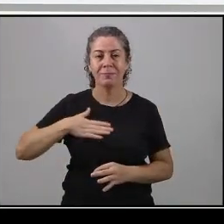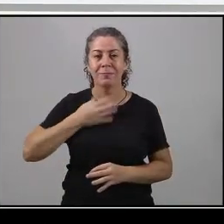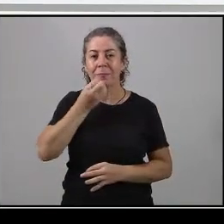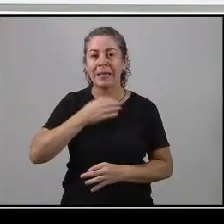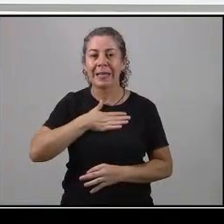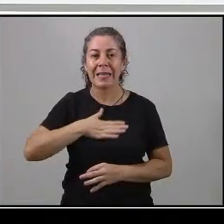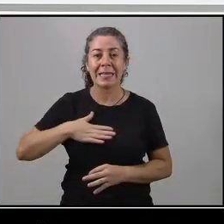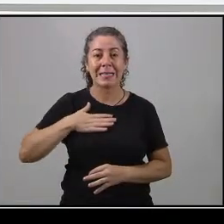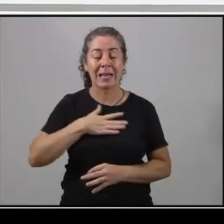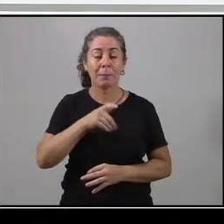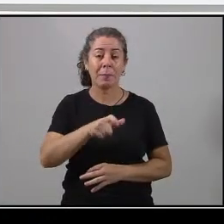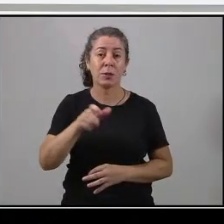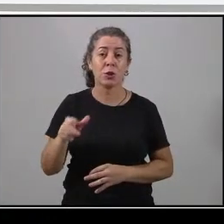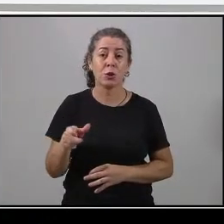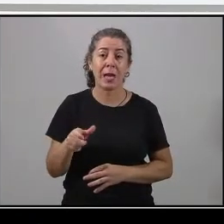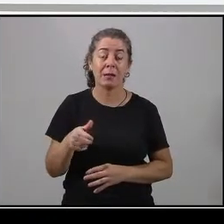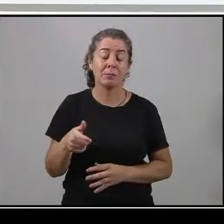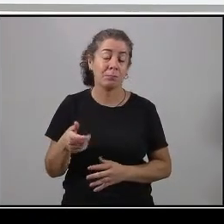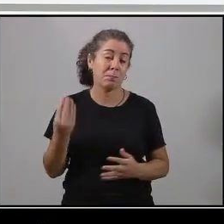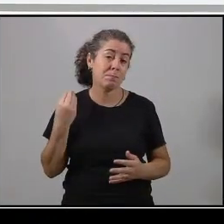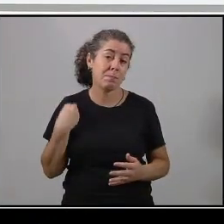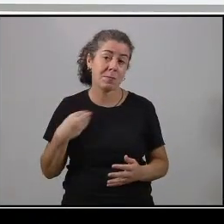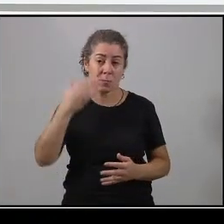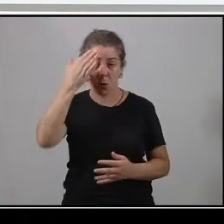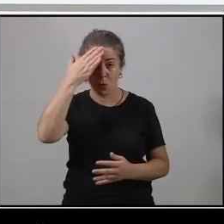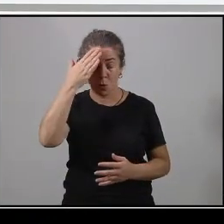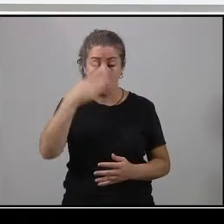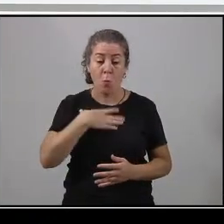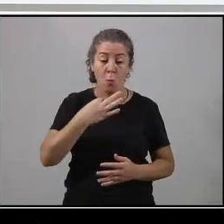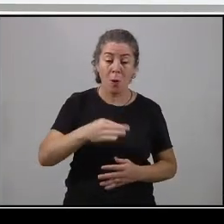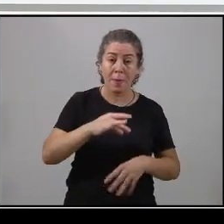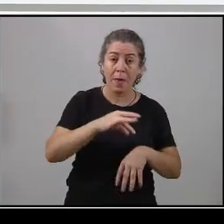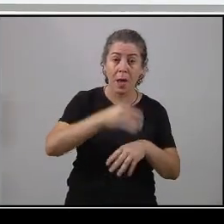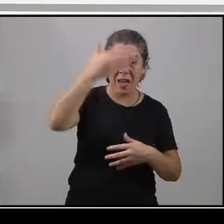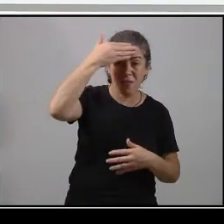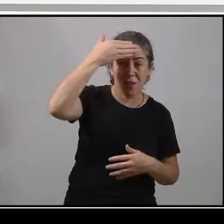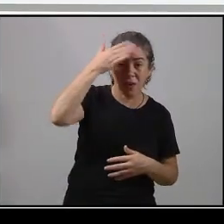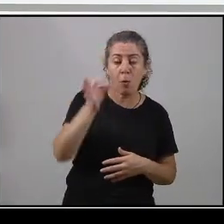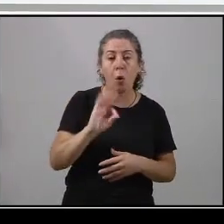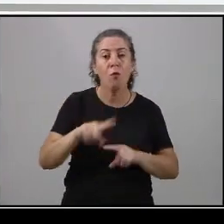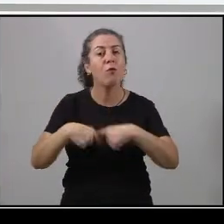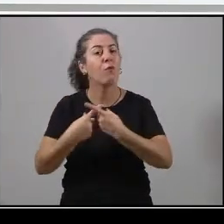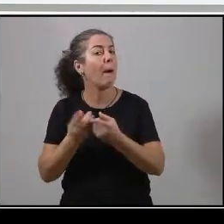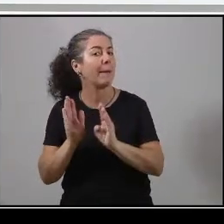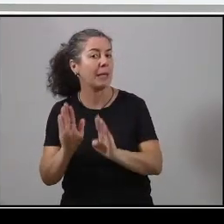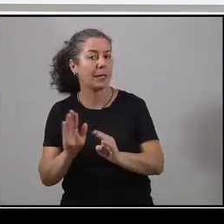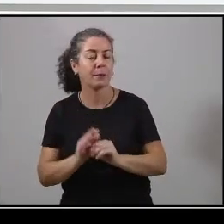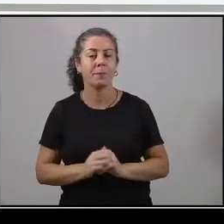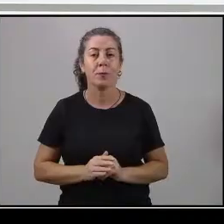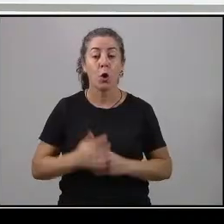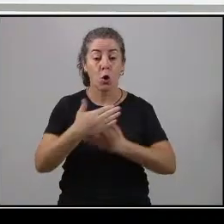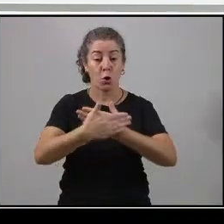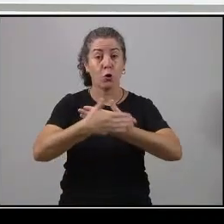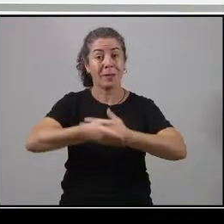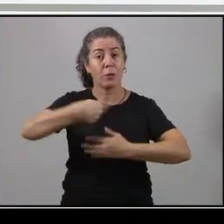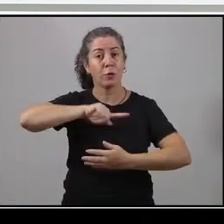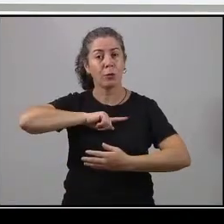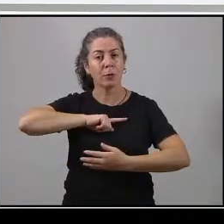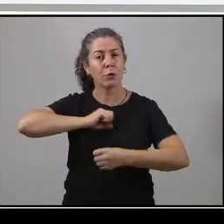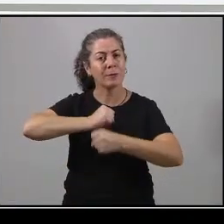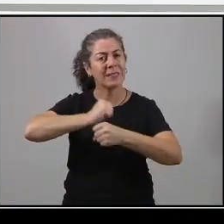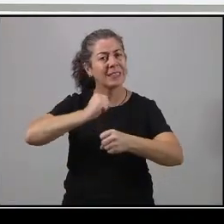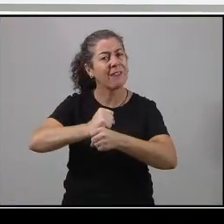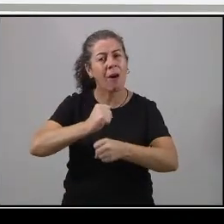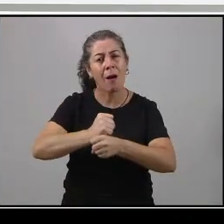quienes atraviesan estos momentos, sean enfermos o sean familiares. Nuestro Gobierno trabaja para que